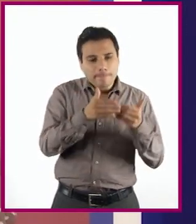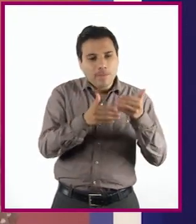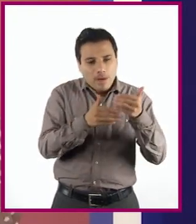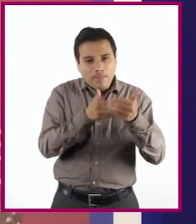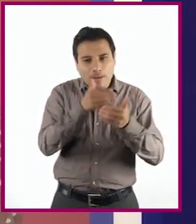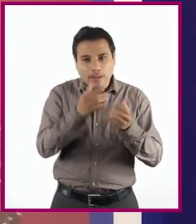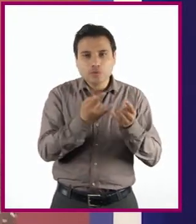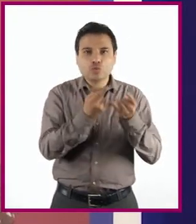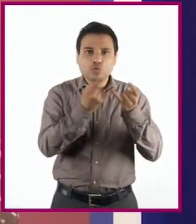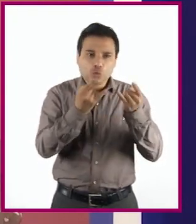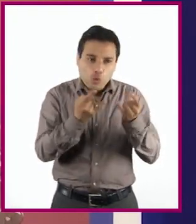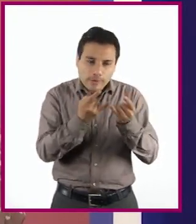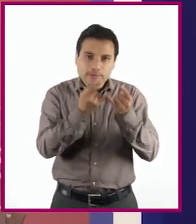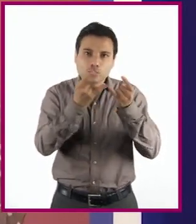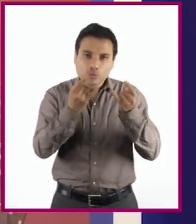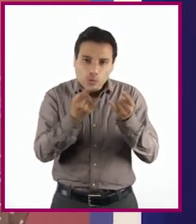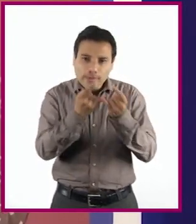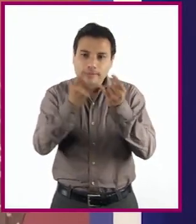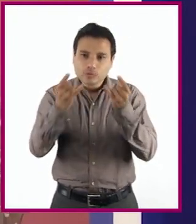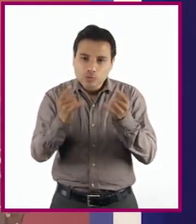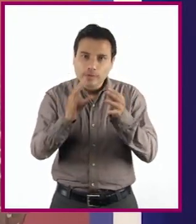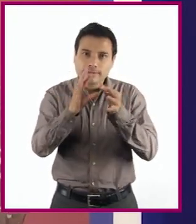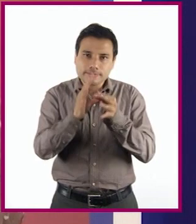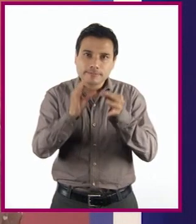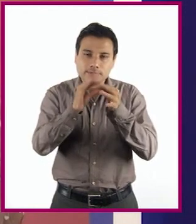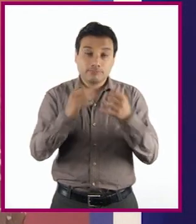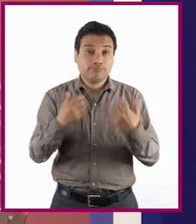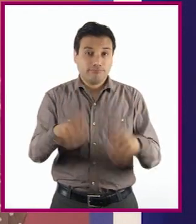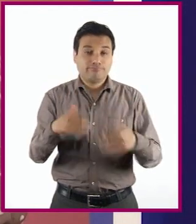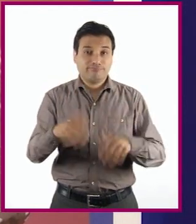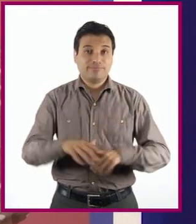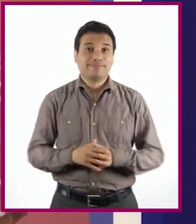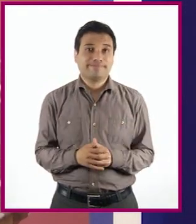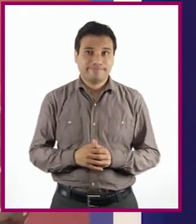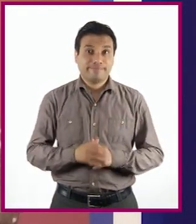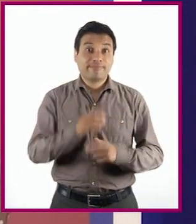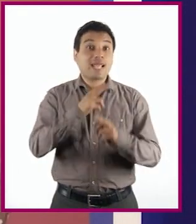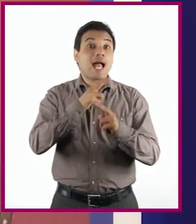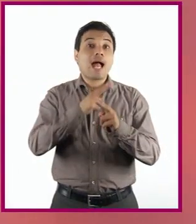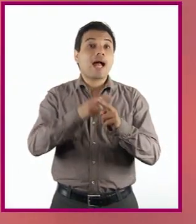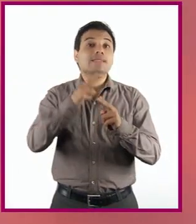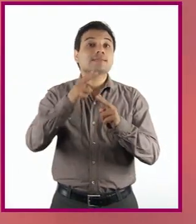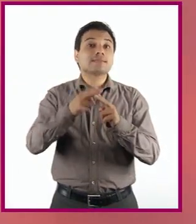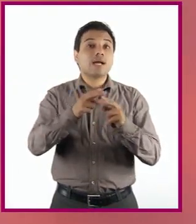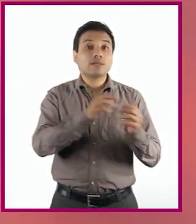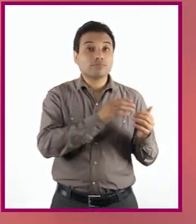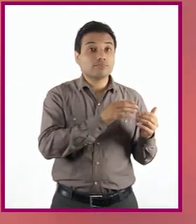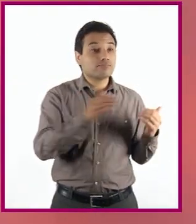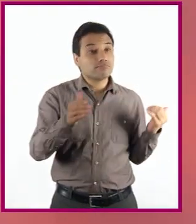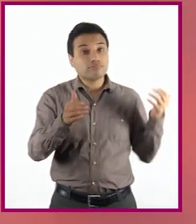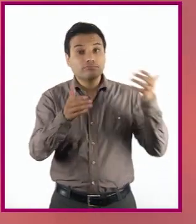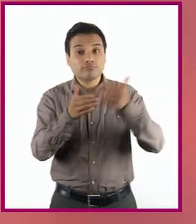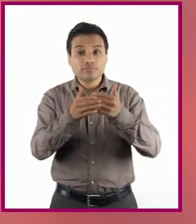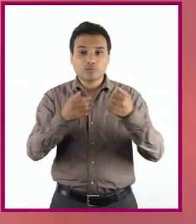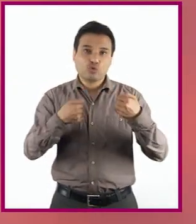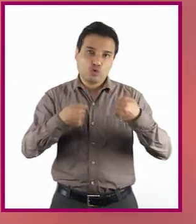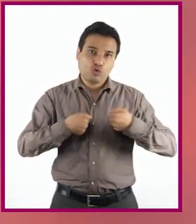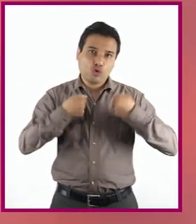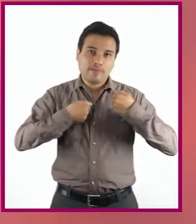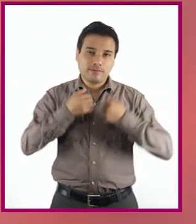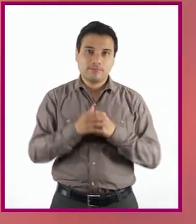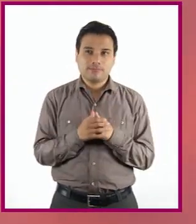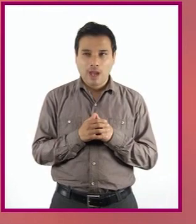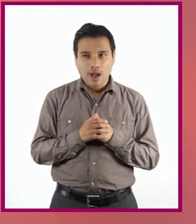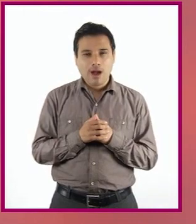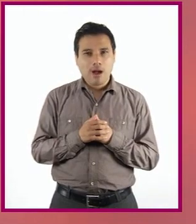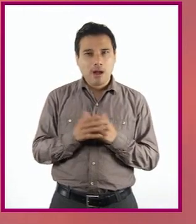sucesos importantes que vivió en cada etapa de su vida hasta la adolescencia. Es bastante interesante la manera en